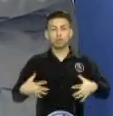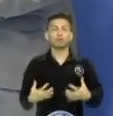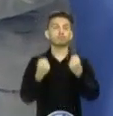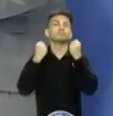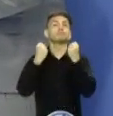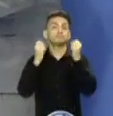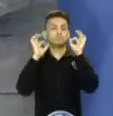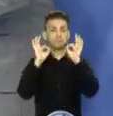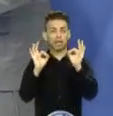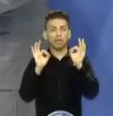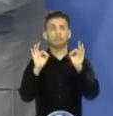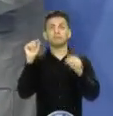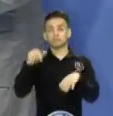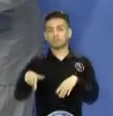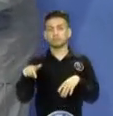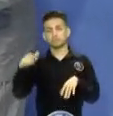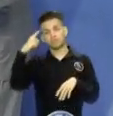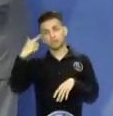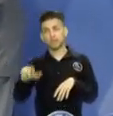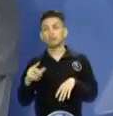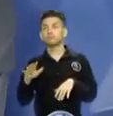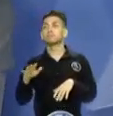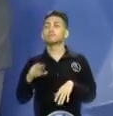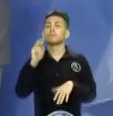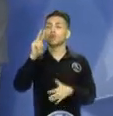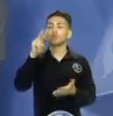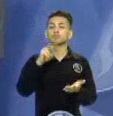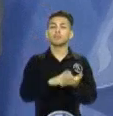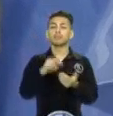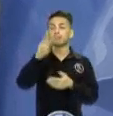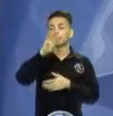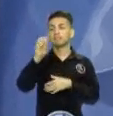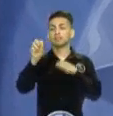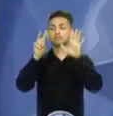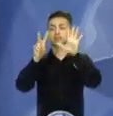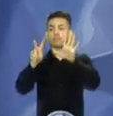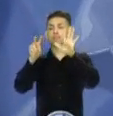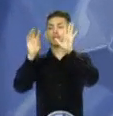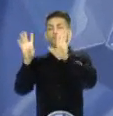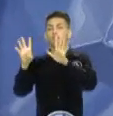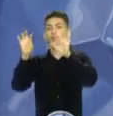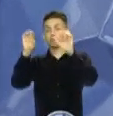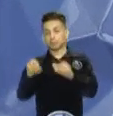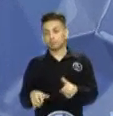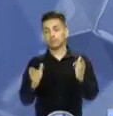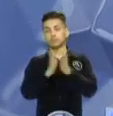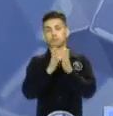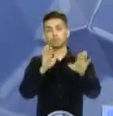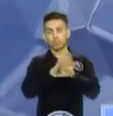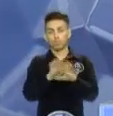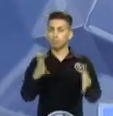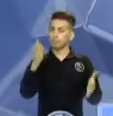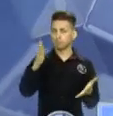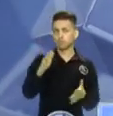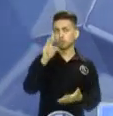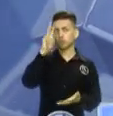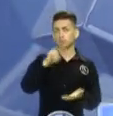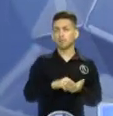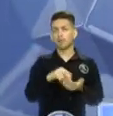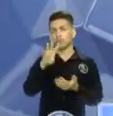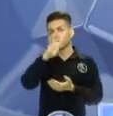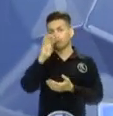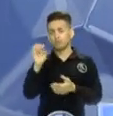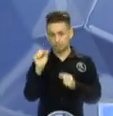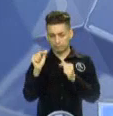el momento y 2.379 fallecidos, son casi 2.400 los fallecidos. La tasa de